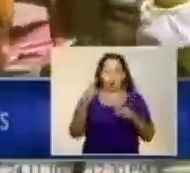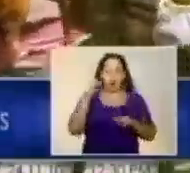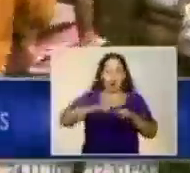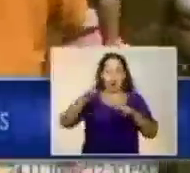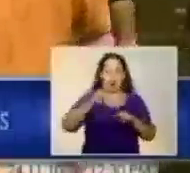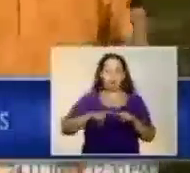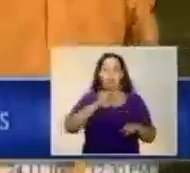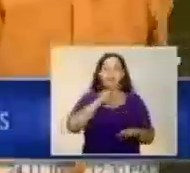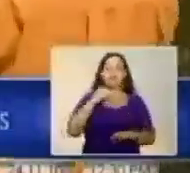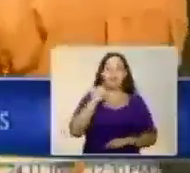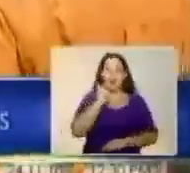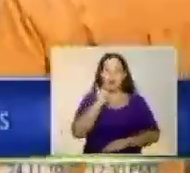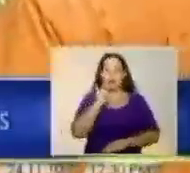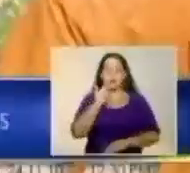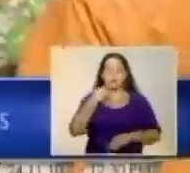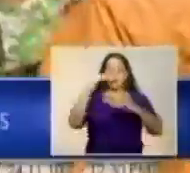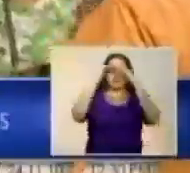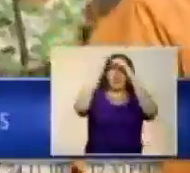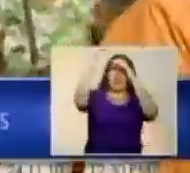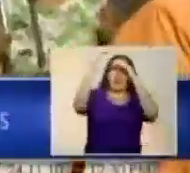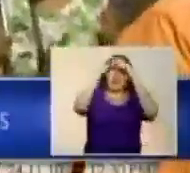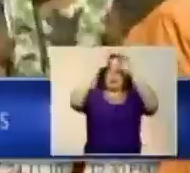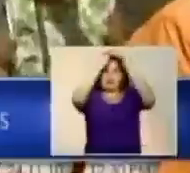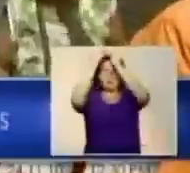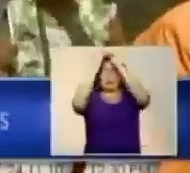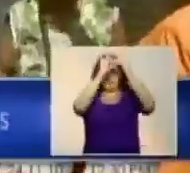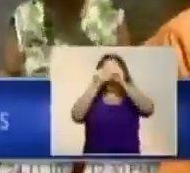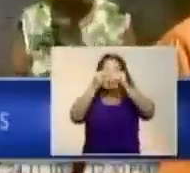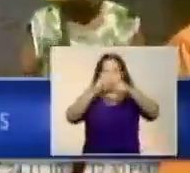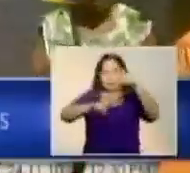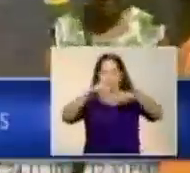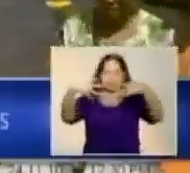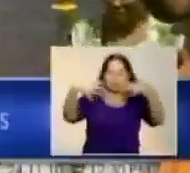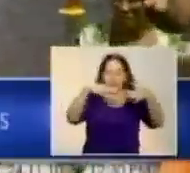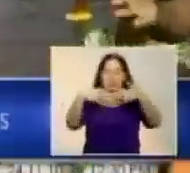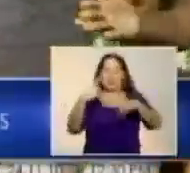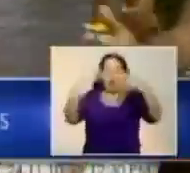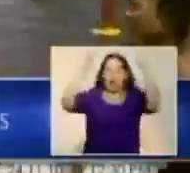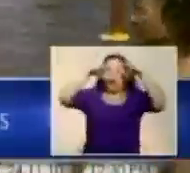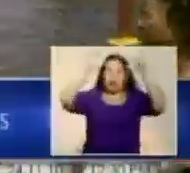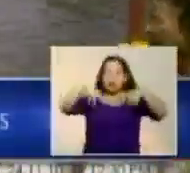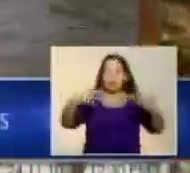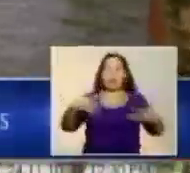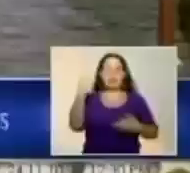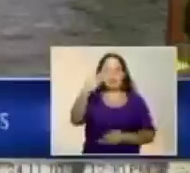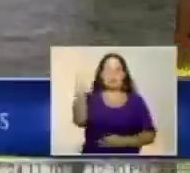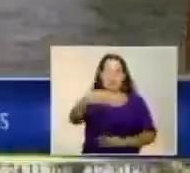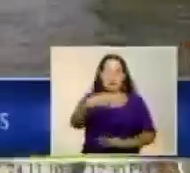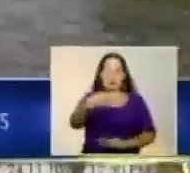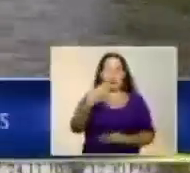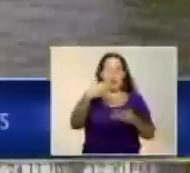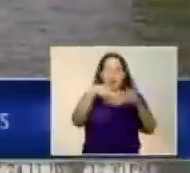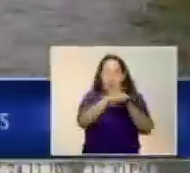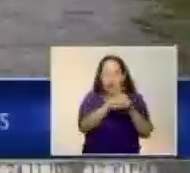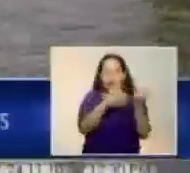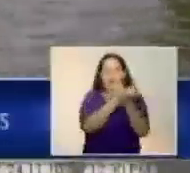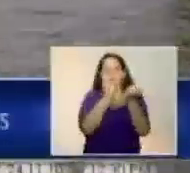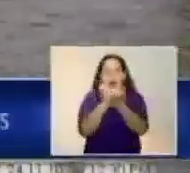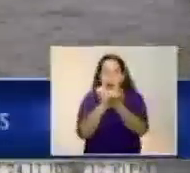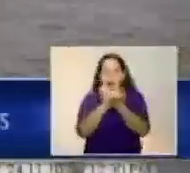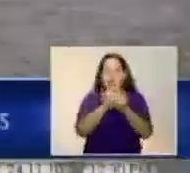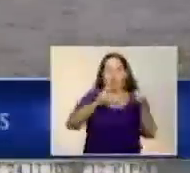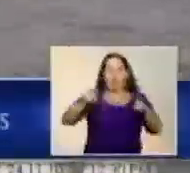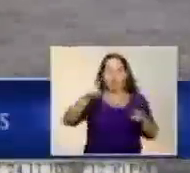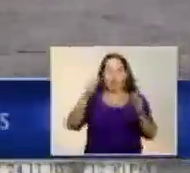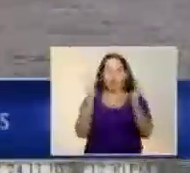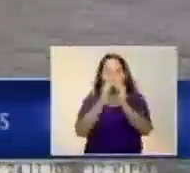niños están enfermos, aquí estamos metidos ahí, hicimos una mampara ahí porque no nos mojemos cada vez que llueve cada ratico, entonces estamos ahí y lo demás, bueno, algunos están